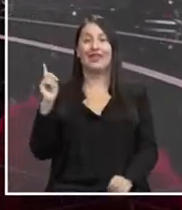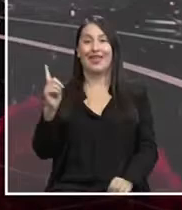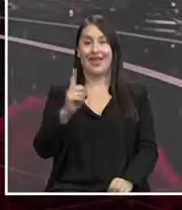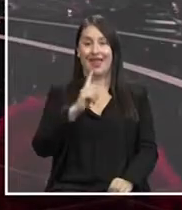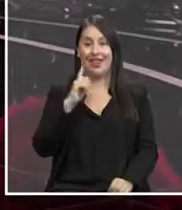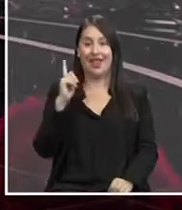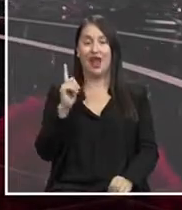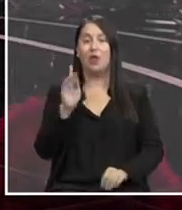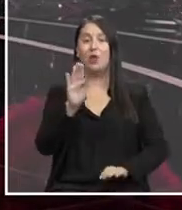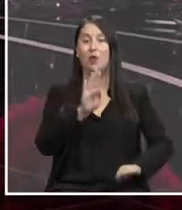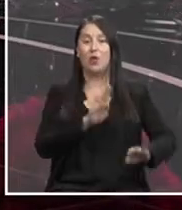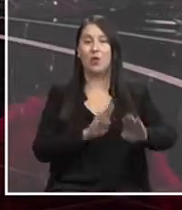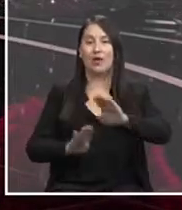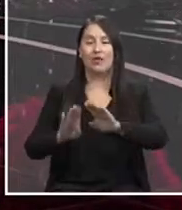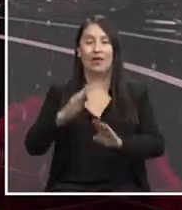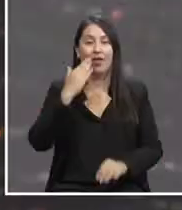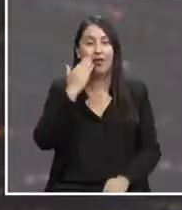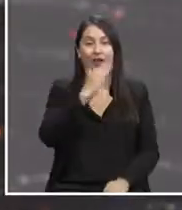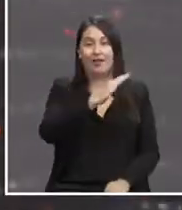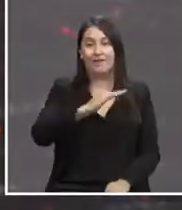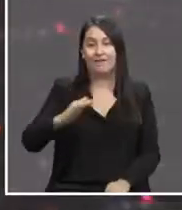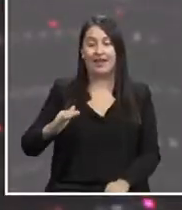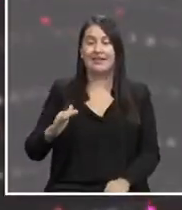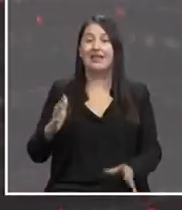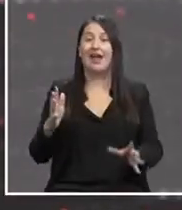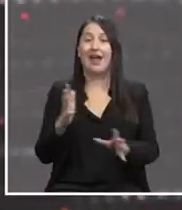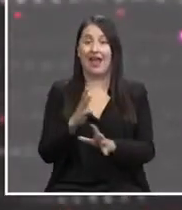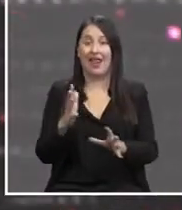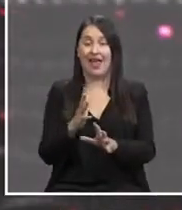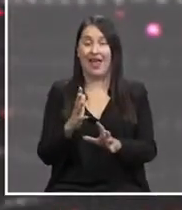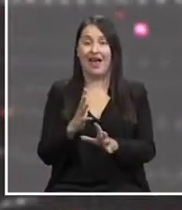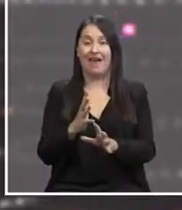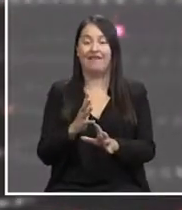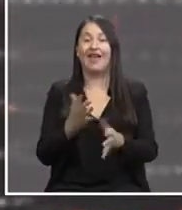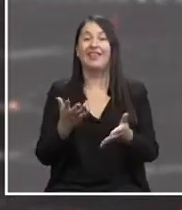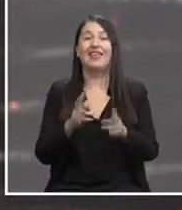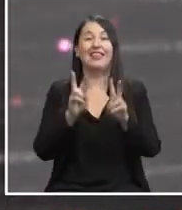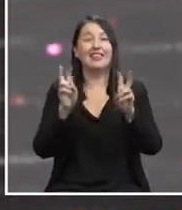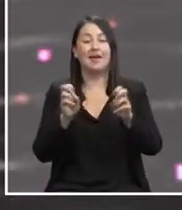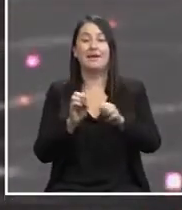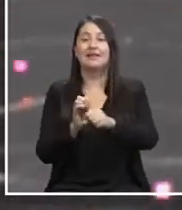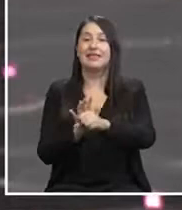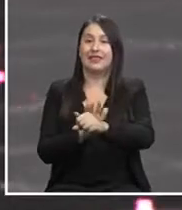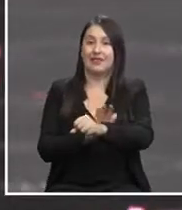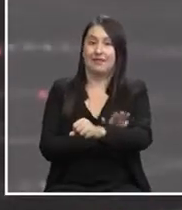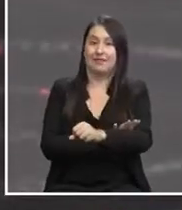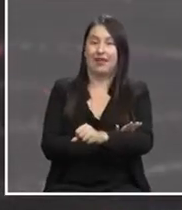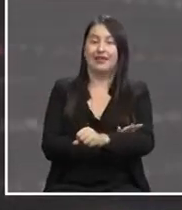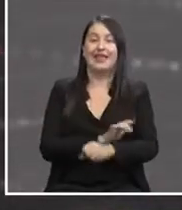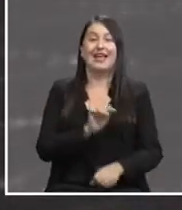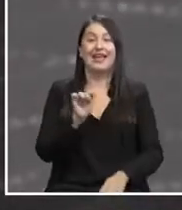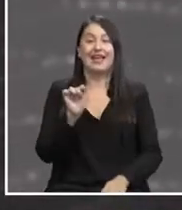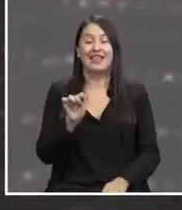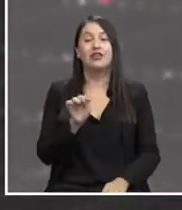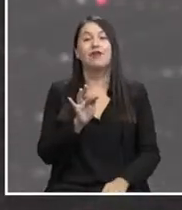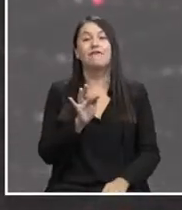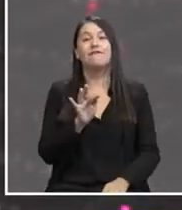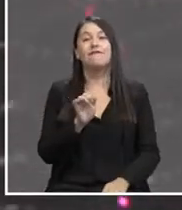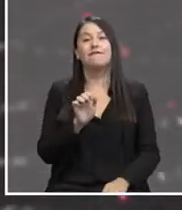infancia, ¿no? Que parece ser tan grave en el impacto de los sentimientos. Desde ese punto de vista, Fernando, no